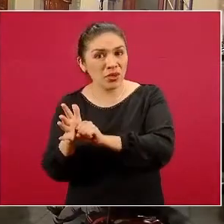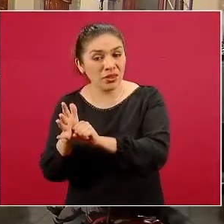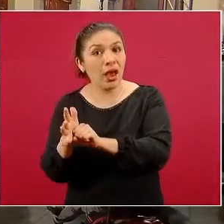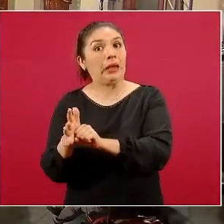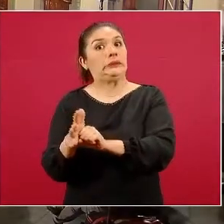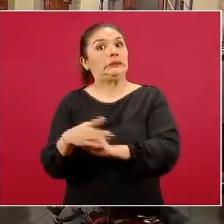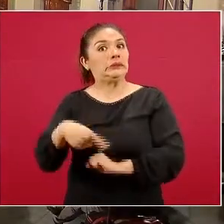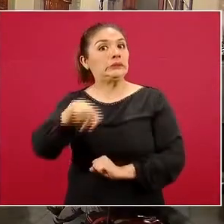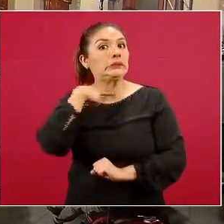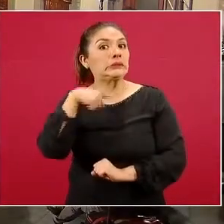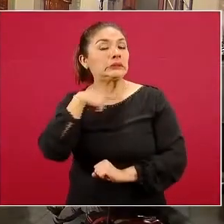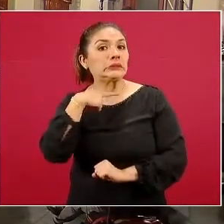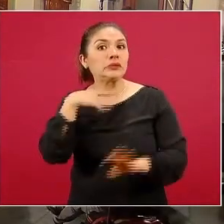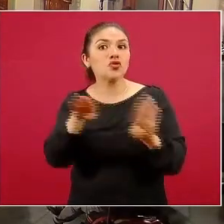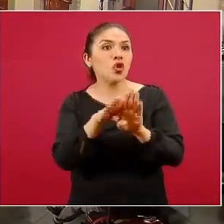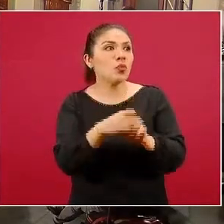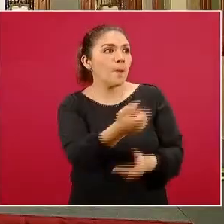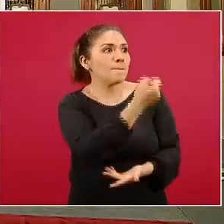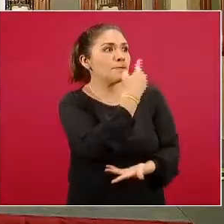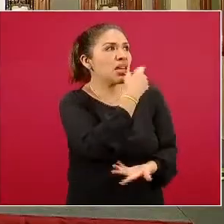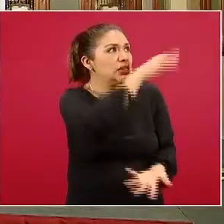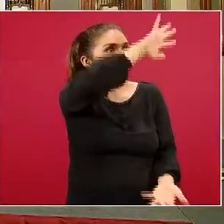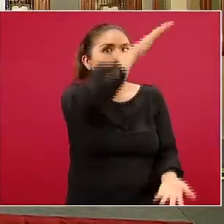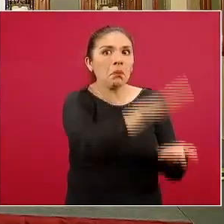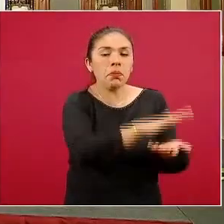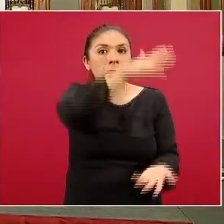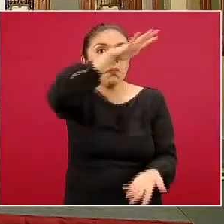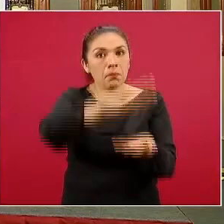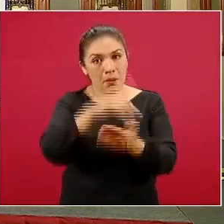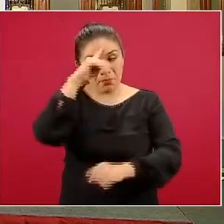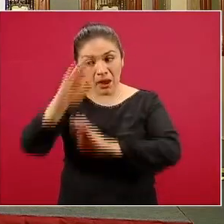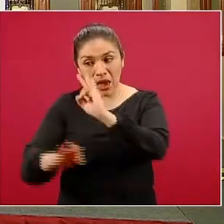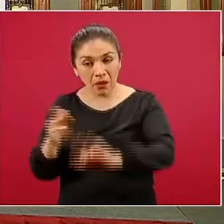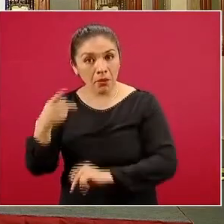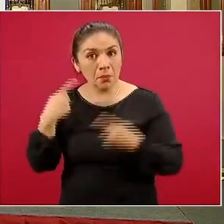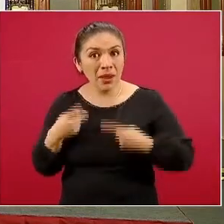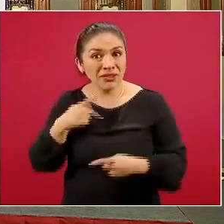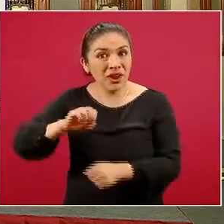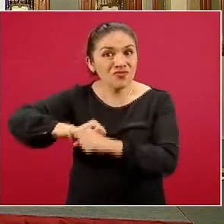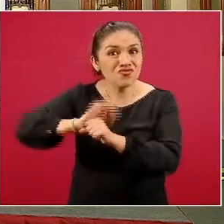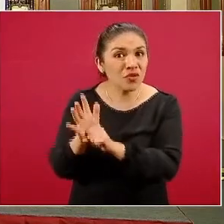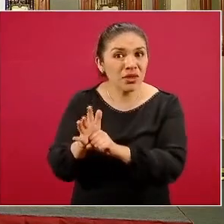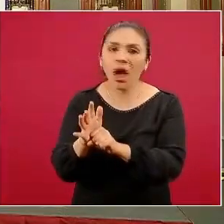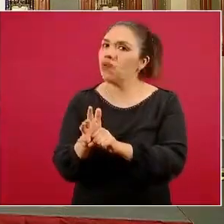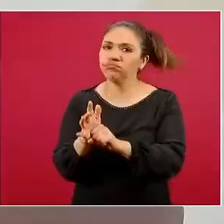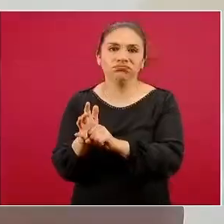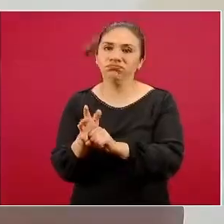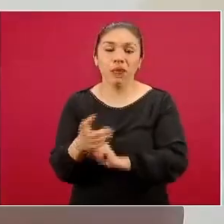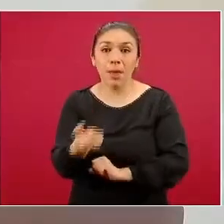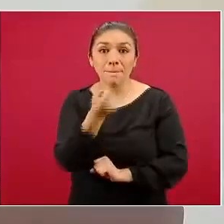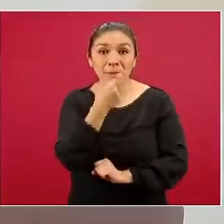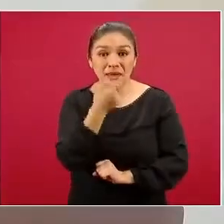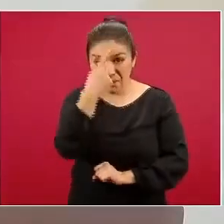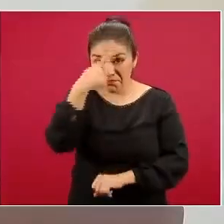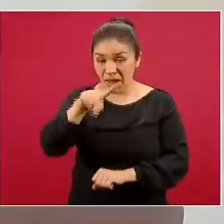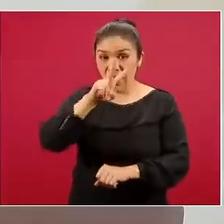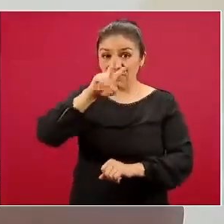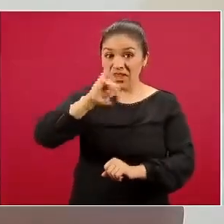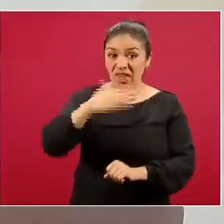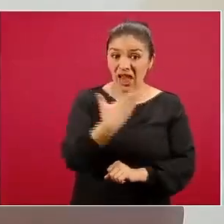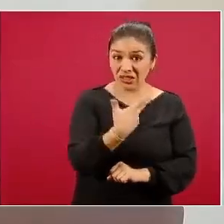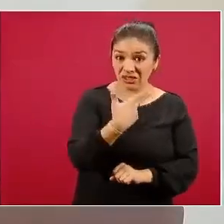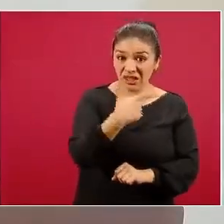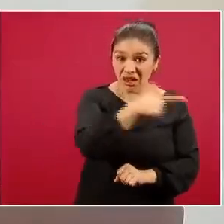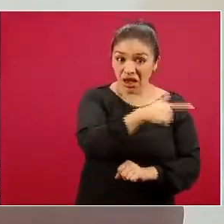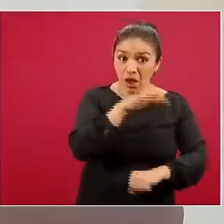riesgo también cadenas de suministro y tratamientos para las personas. Entonces, claramente los medicamentos contra el VIH